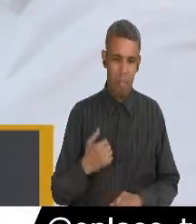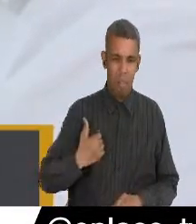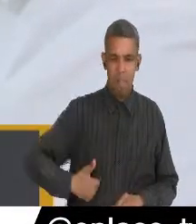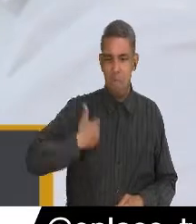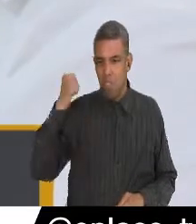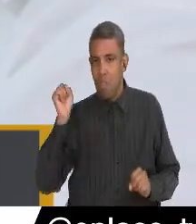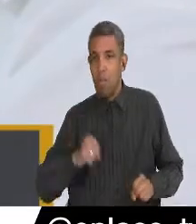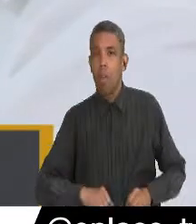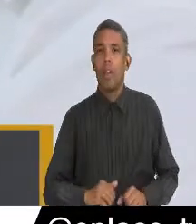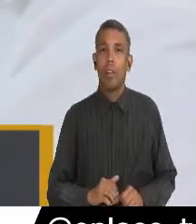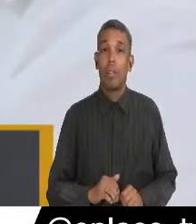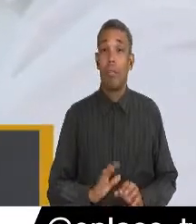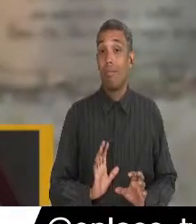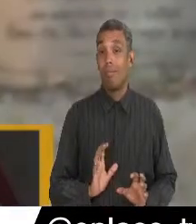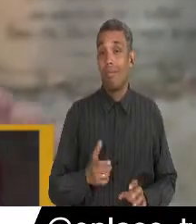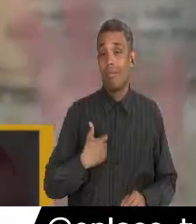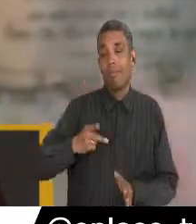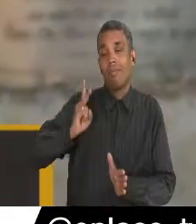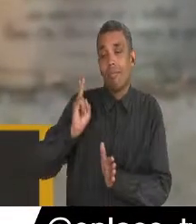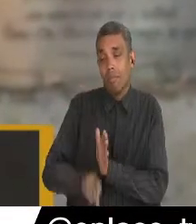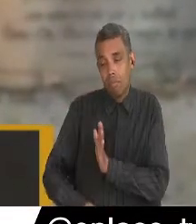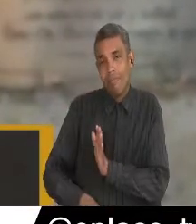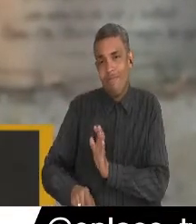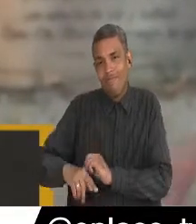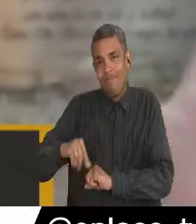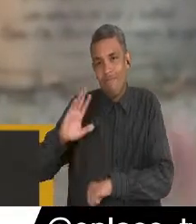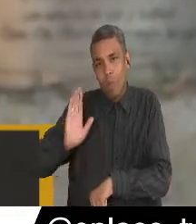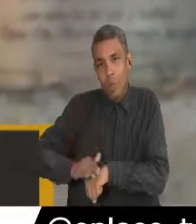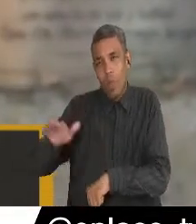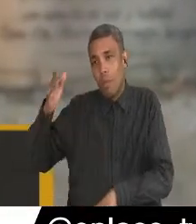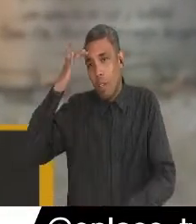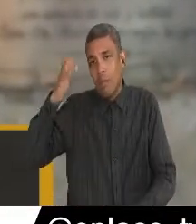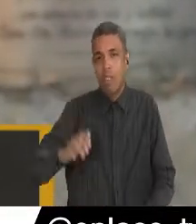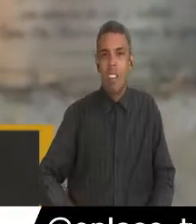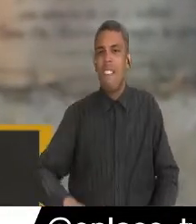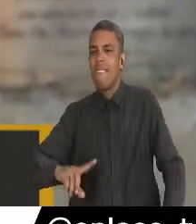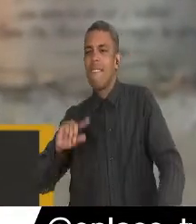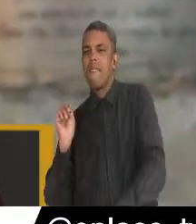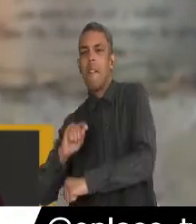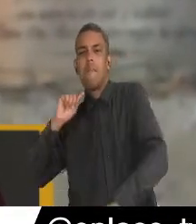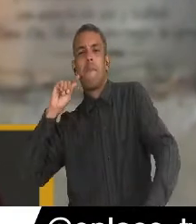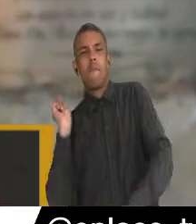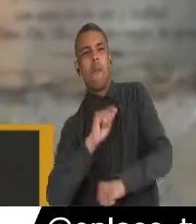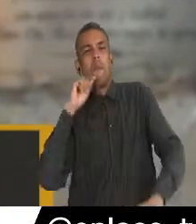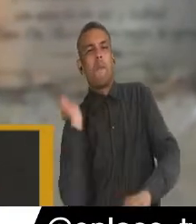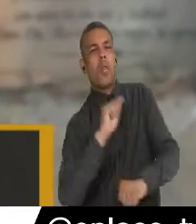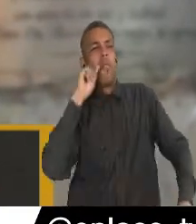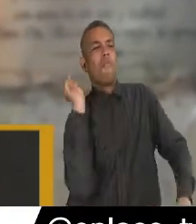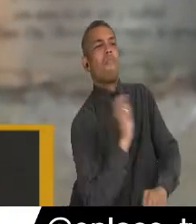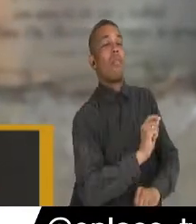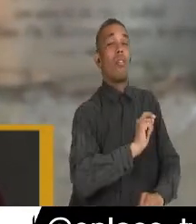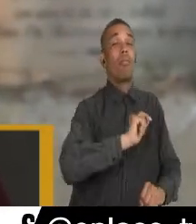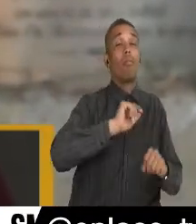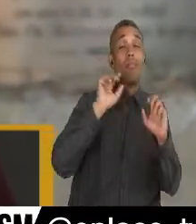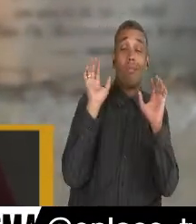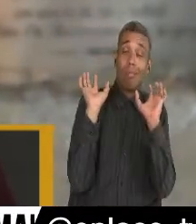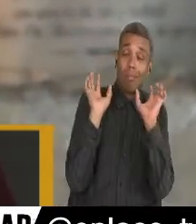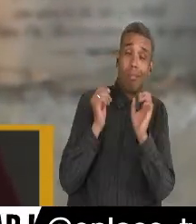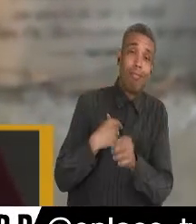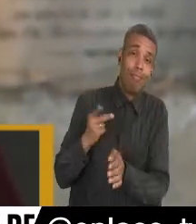propia vida fue el precio pagado. A nivel nacional, los gremios periodísticos defienden la labor periodística,